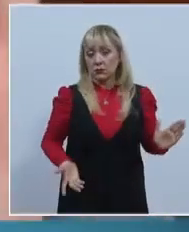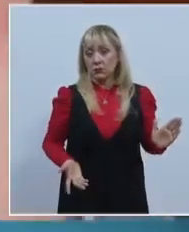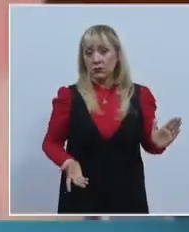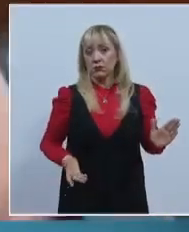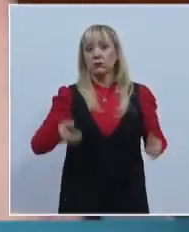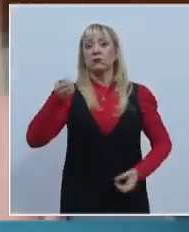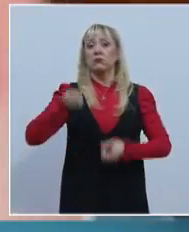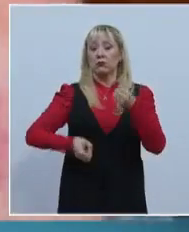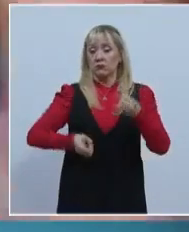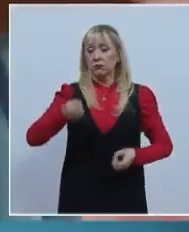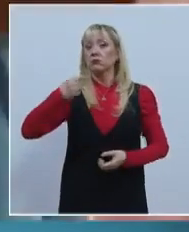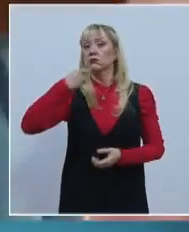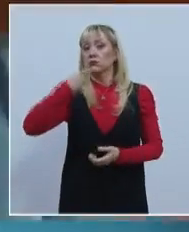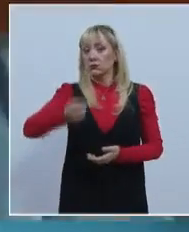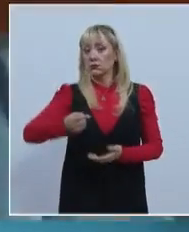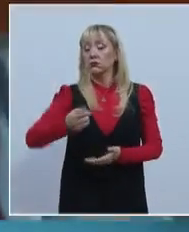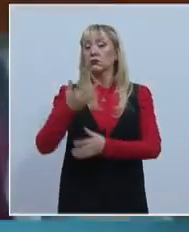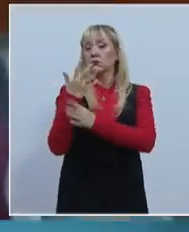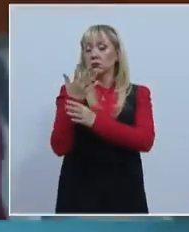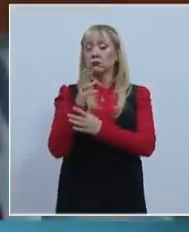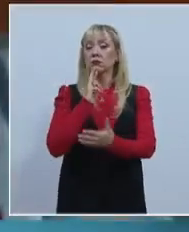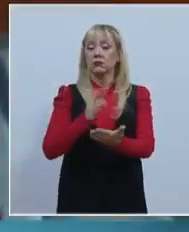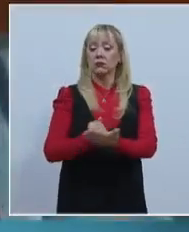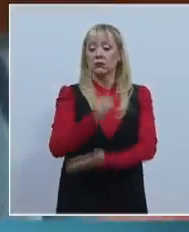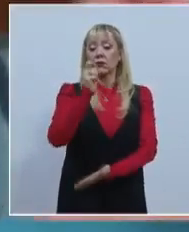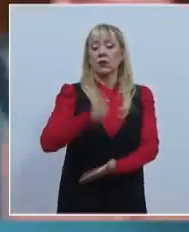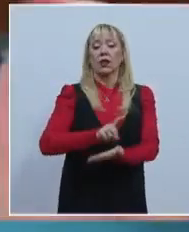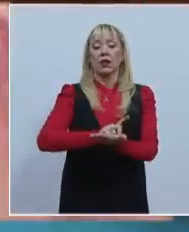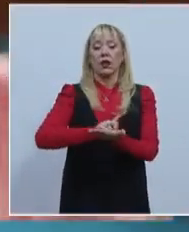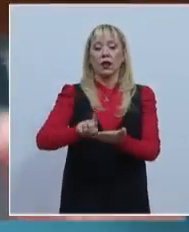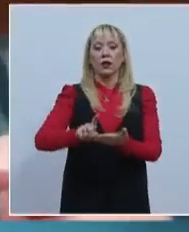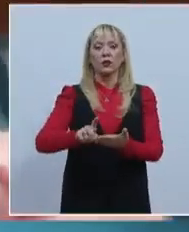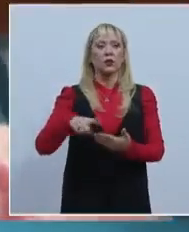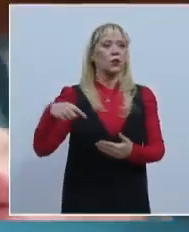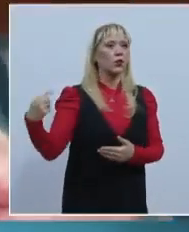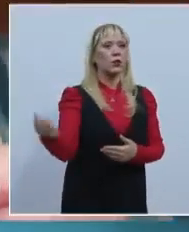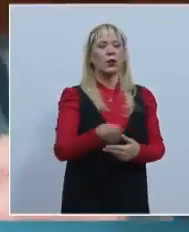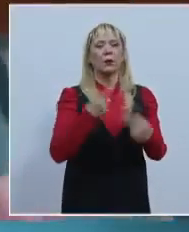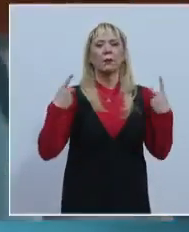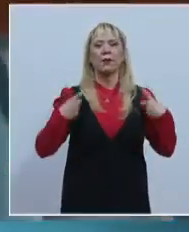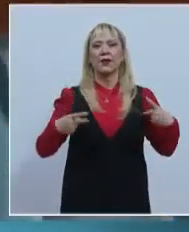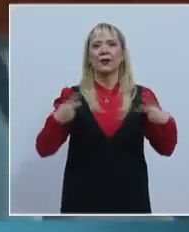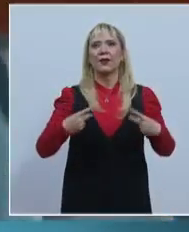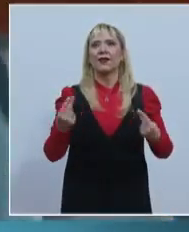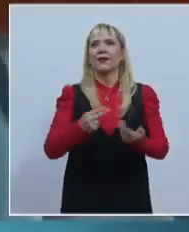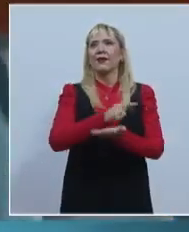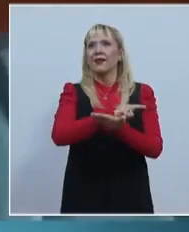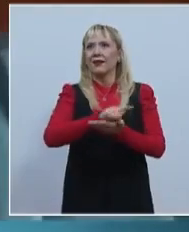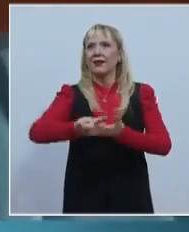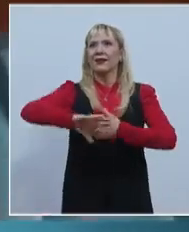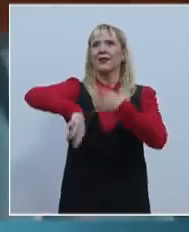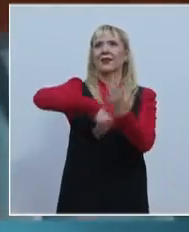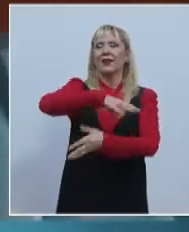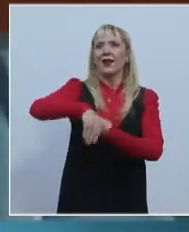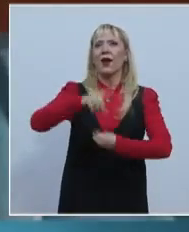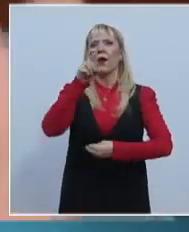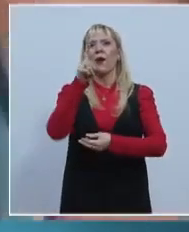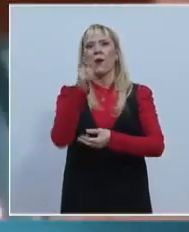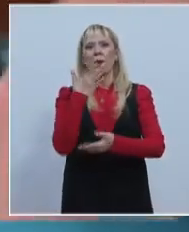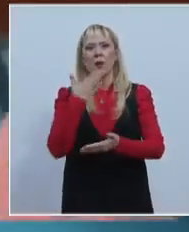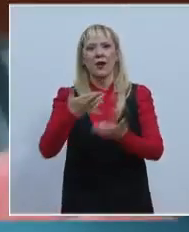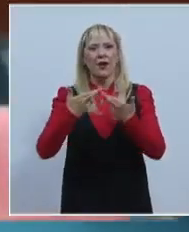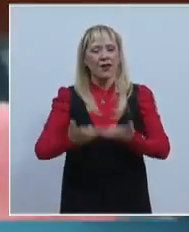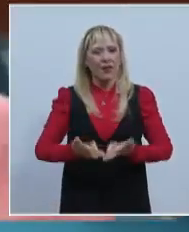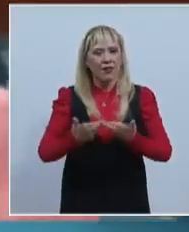Corte interpretó, que era el núcleo esencial del derecho humano a un medio ambiente sano, entonces tenemos que conceder que alguien